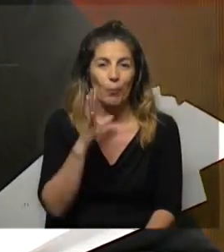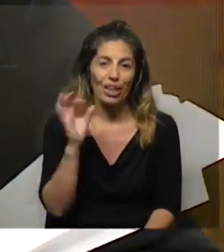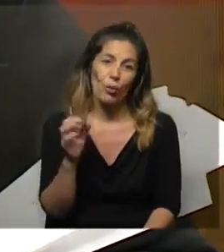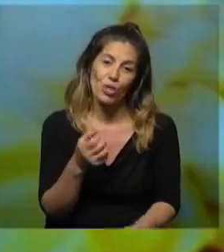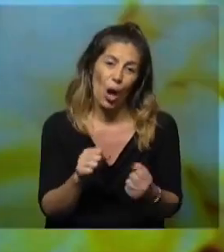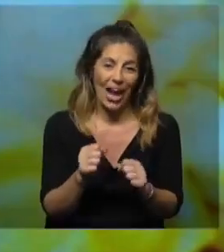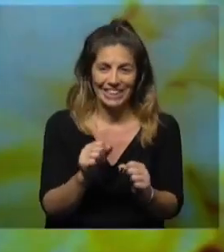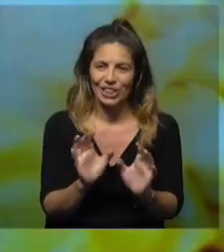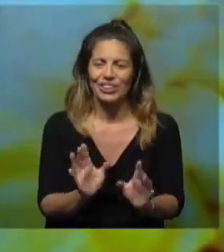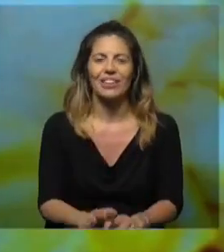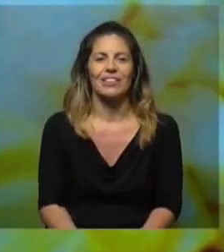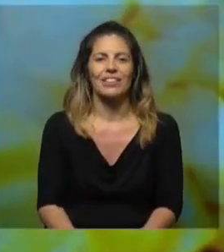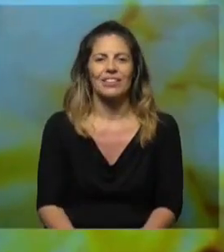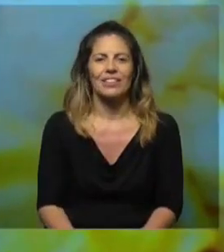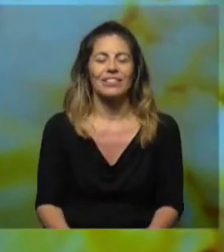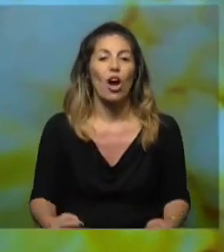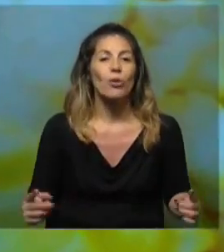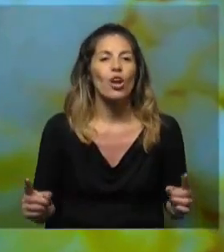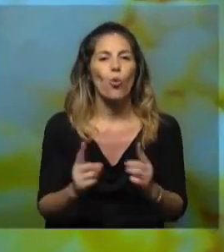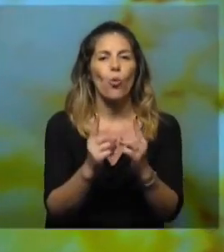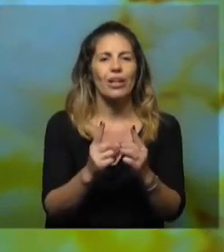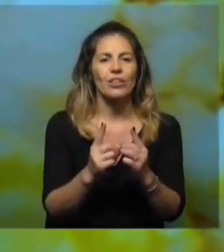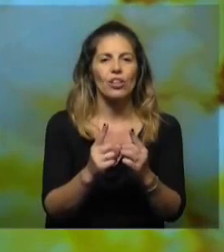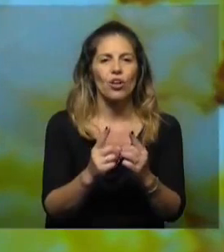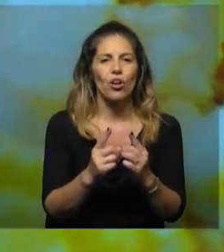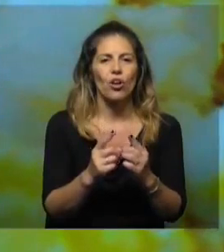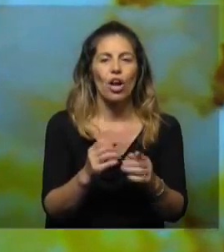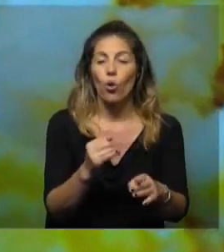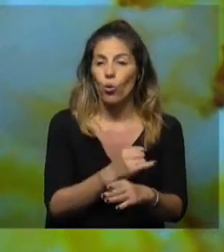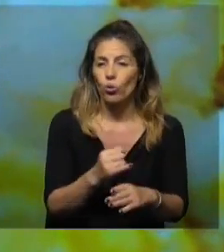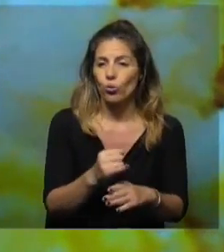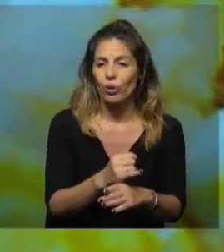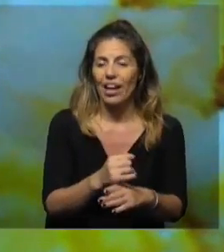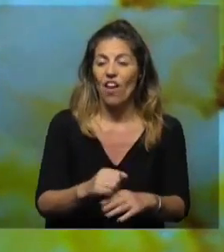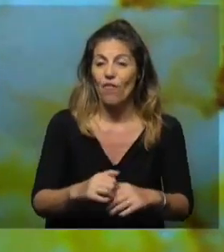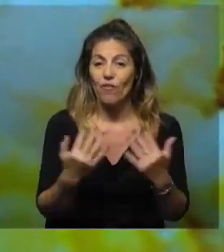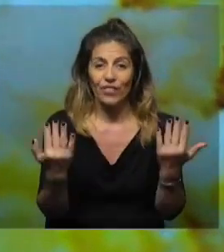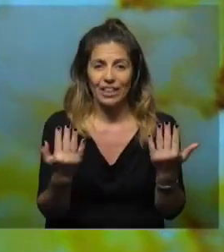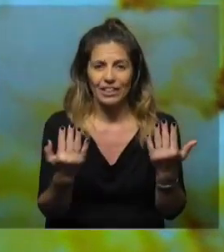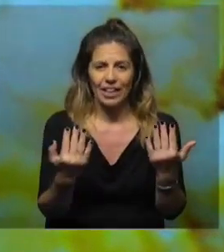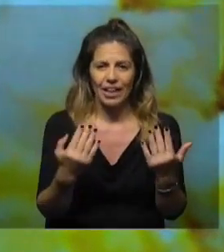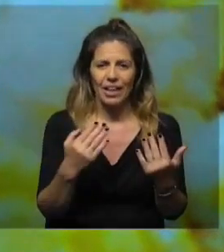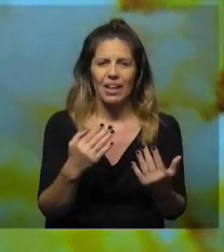el encuentro ese intercultural benmbé fiesta a orillas exacto